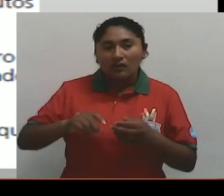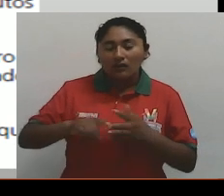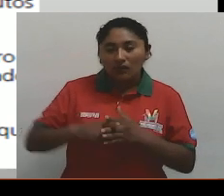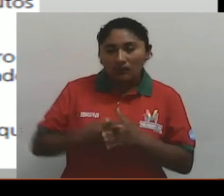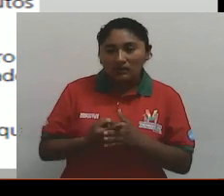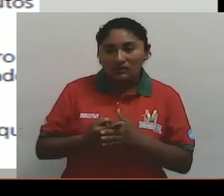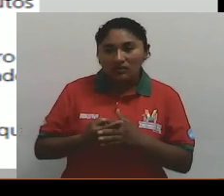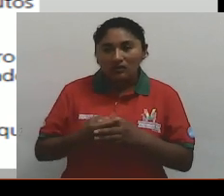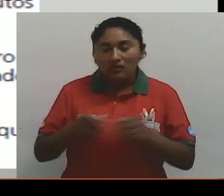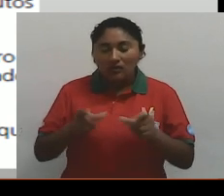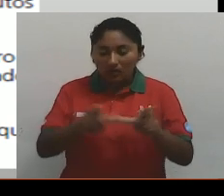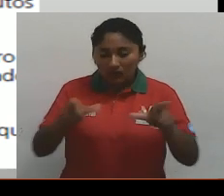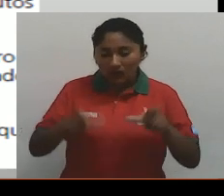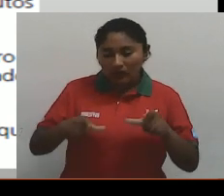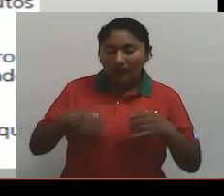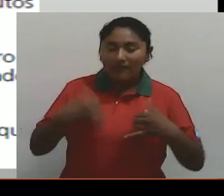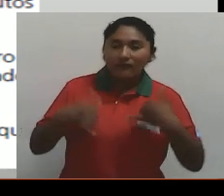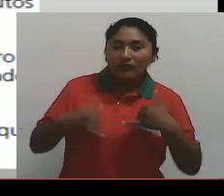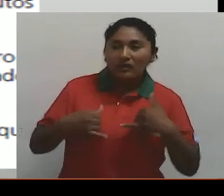procede?